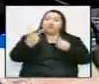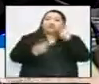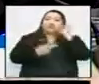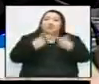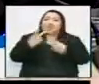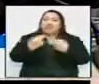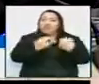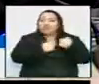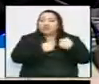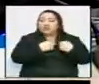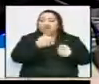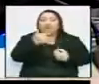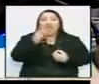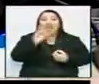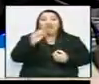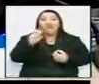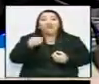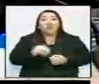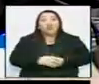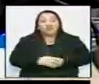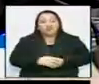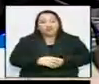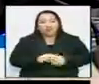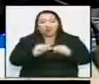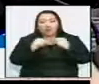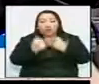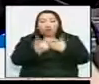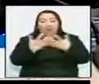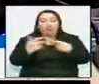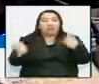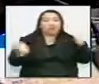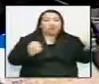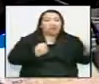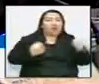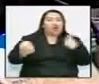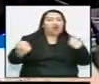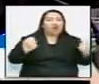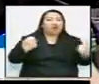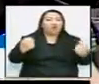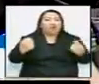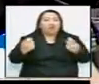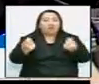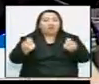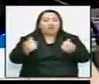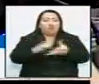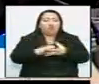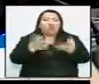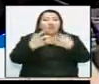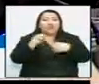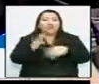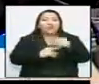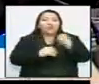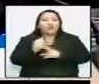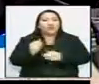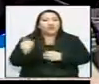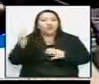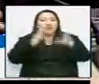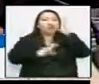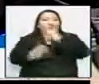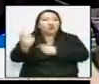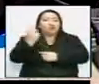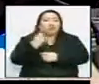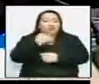los representantes de AFIN, el grupo de empresarios, de los inversionistas, de las constructoras.